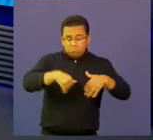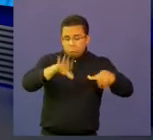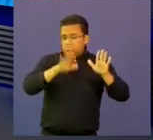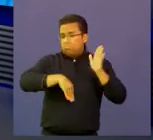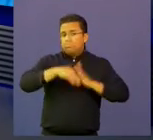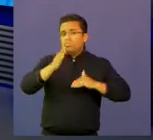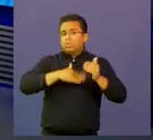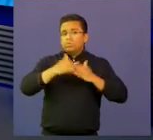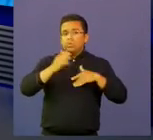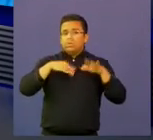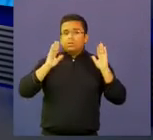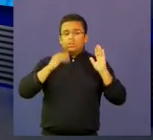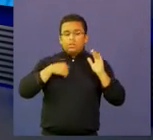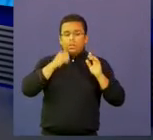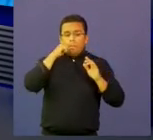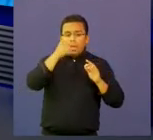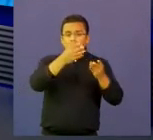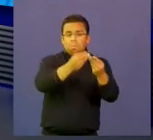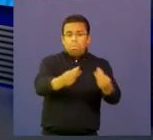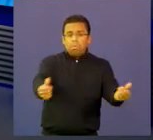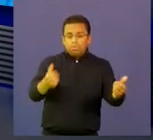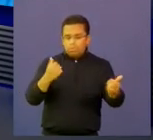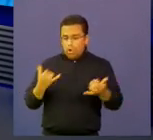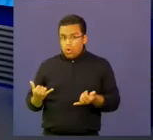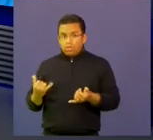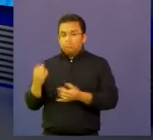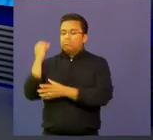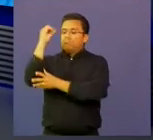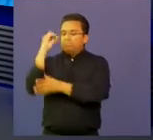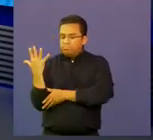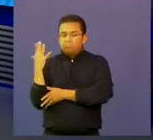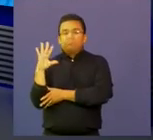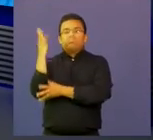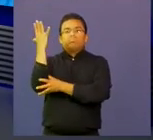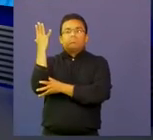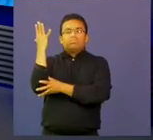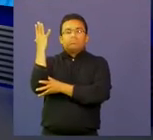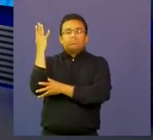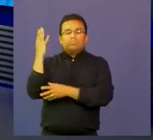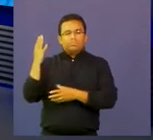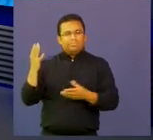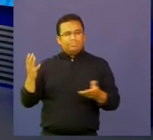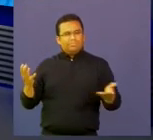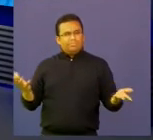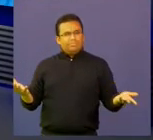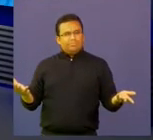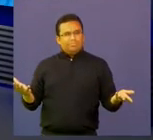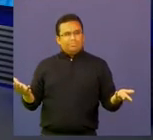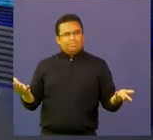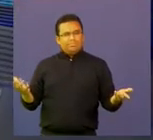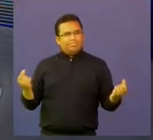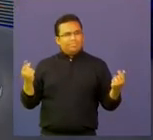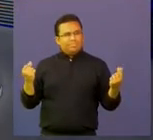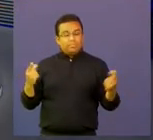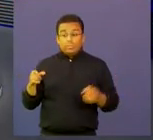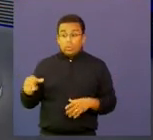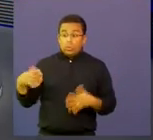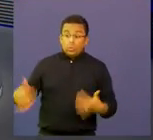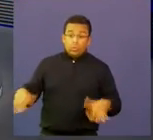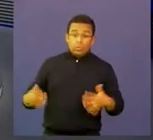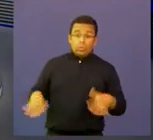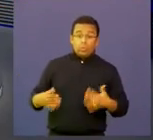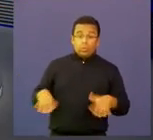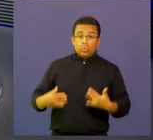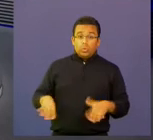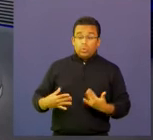aún así hoy sembraría un árbol. ¿Por qué alguien podría pensar así? ¿Por qué alguien podría decir eso? Porque es muy optimista